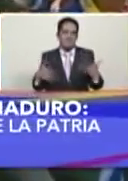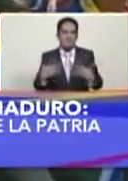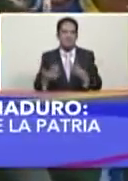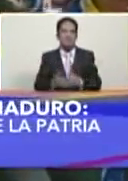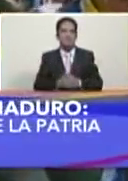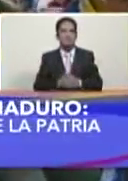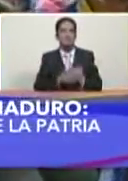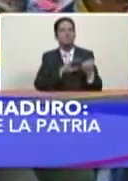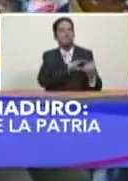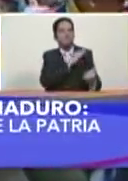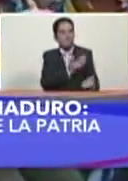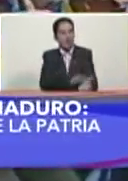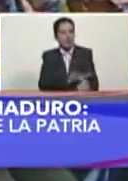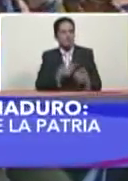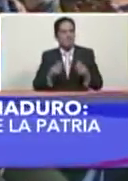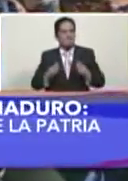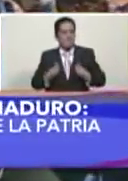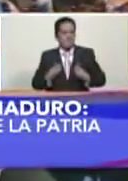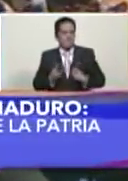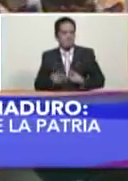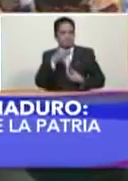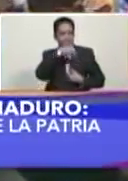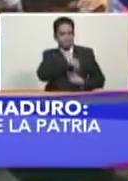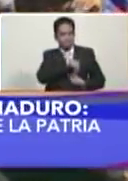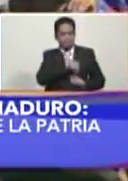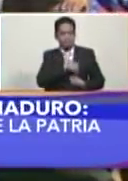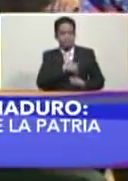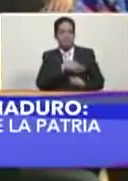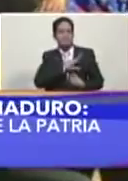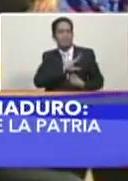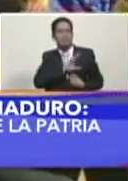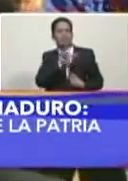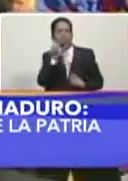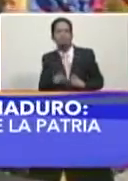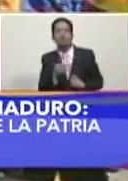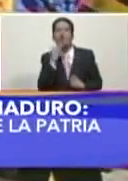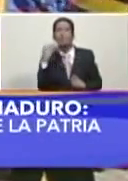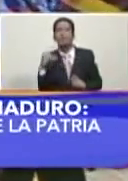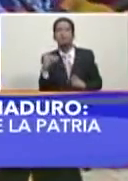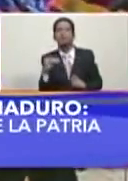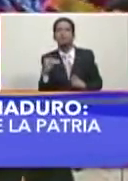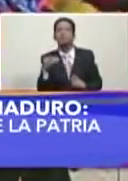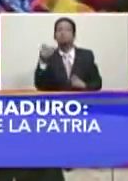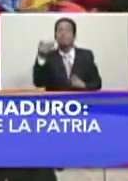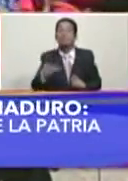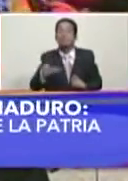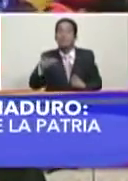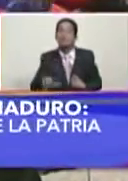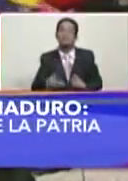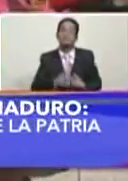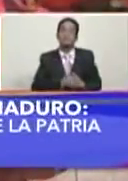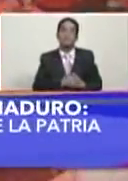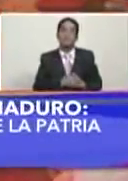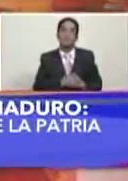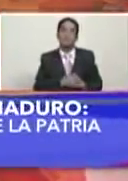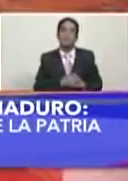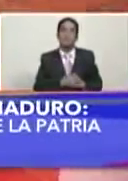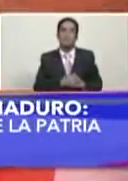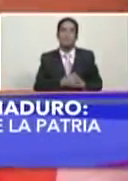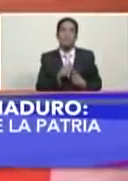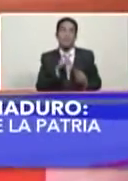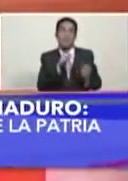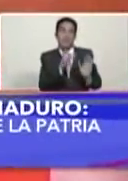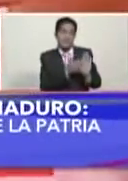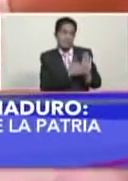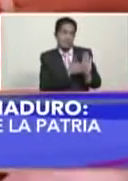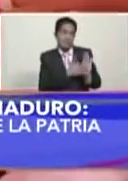la fuerza de vida, la fuerza vital de la juventud es tan importante. Que este plan de la